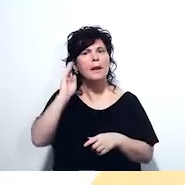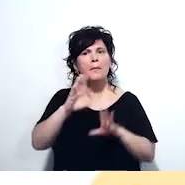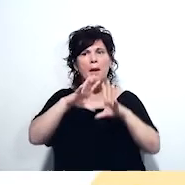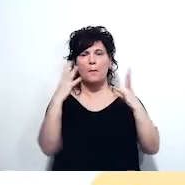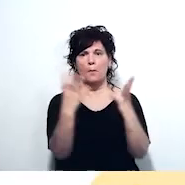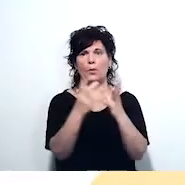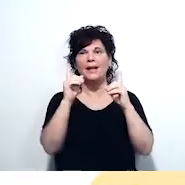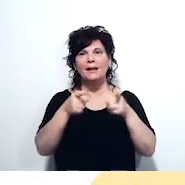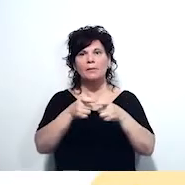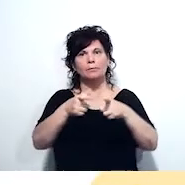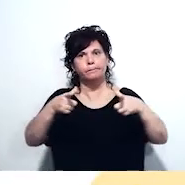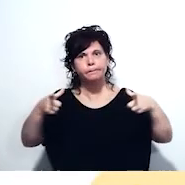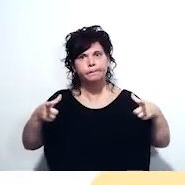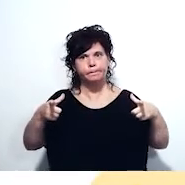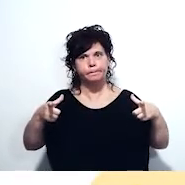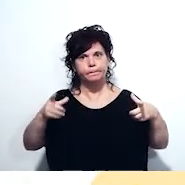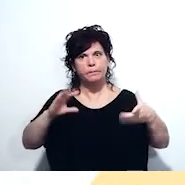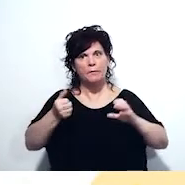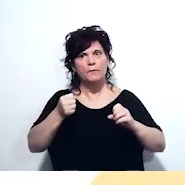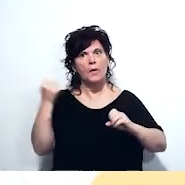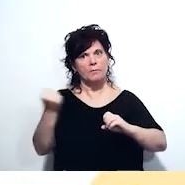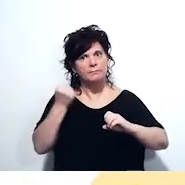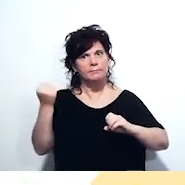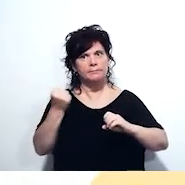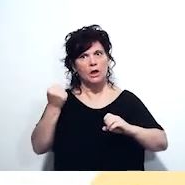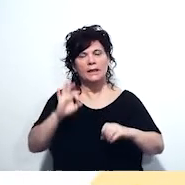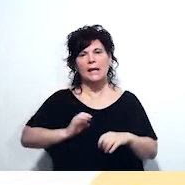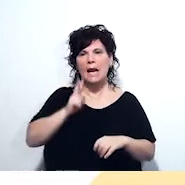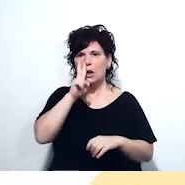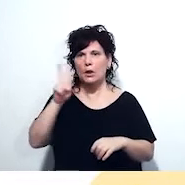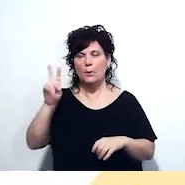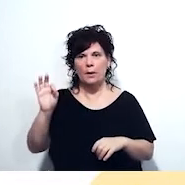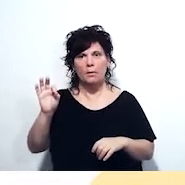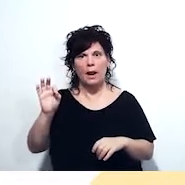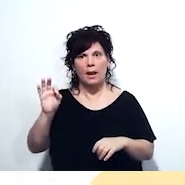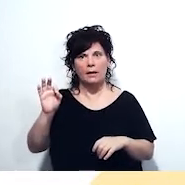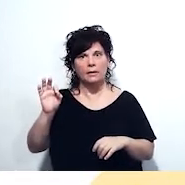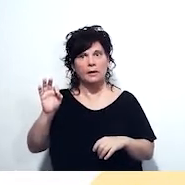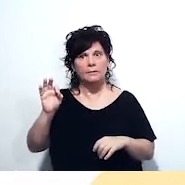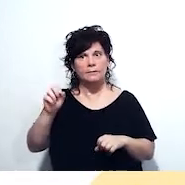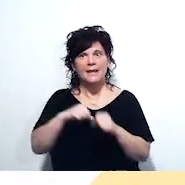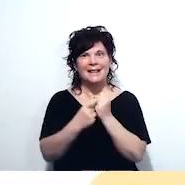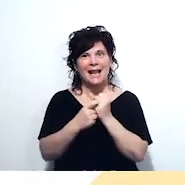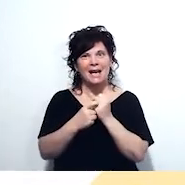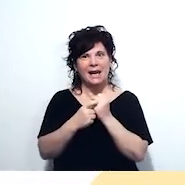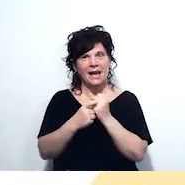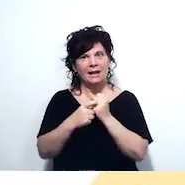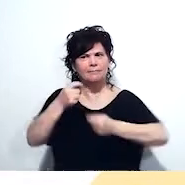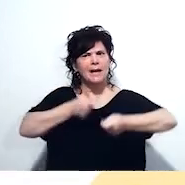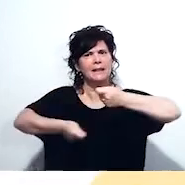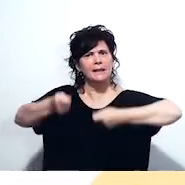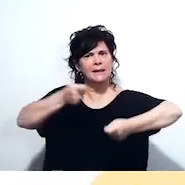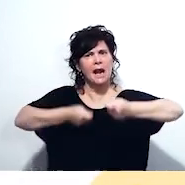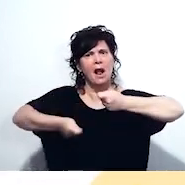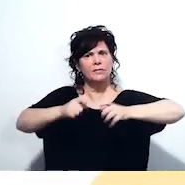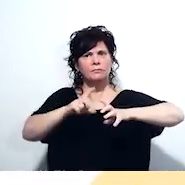global se incrementa también intensamente en el año 2020. Ha crecido el tráfico de Internet, que fundamentalmente está hecho